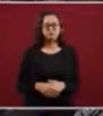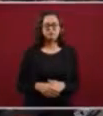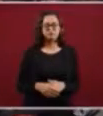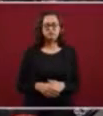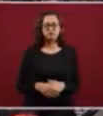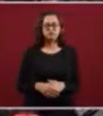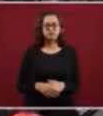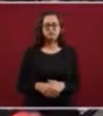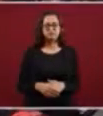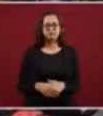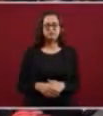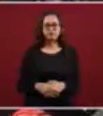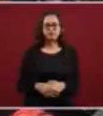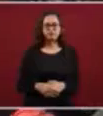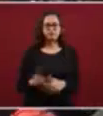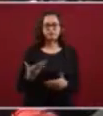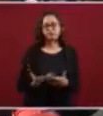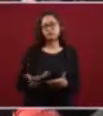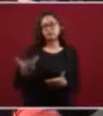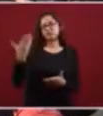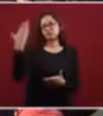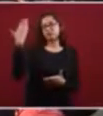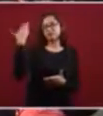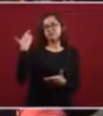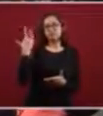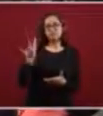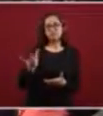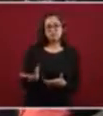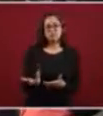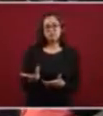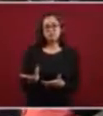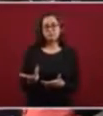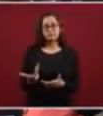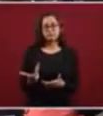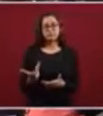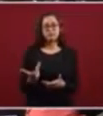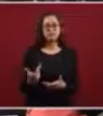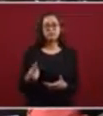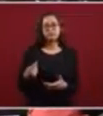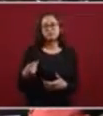cuando estábamos en la oposición no nos cubría nadie